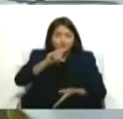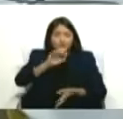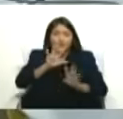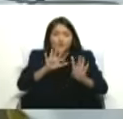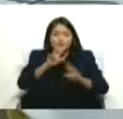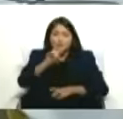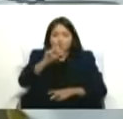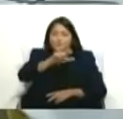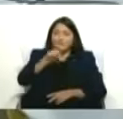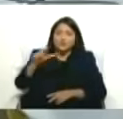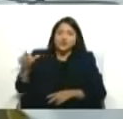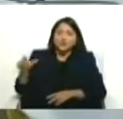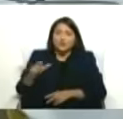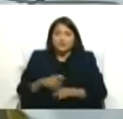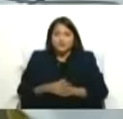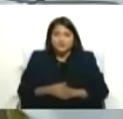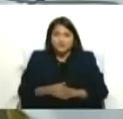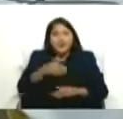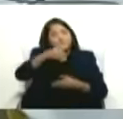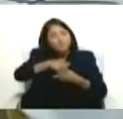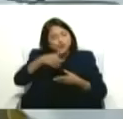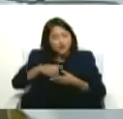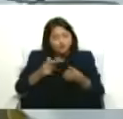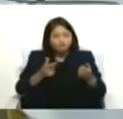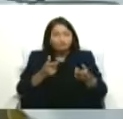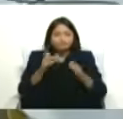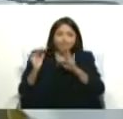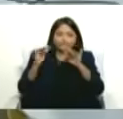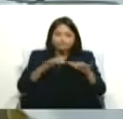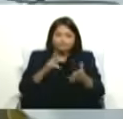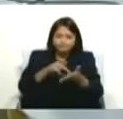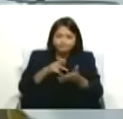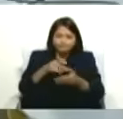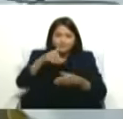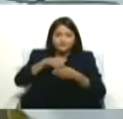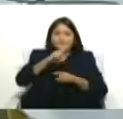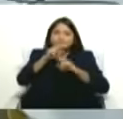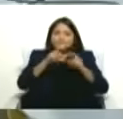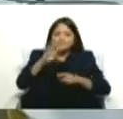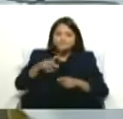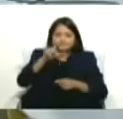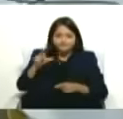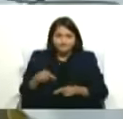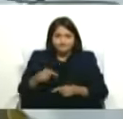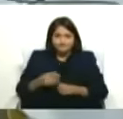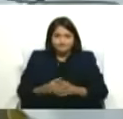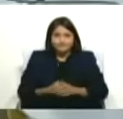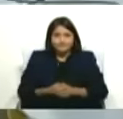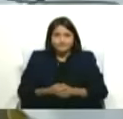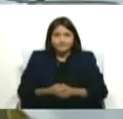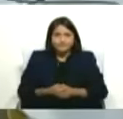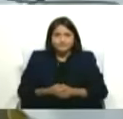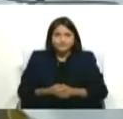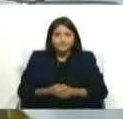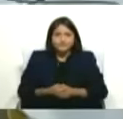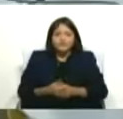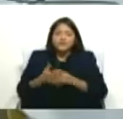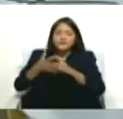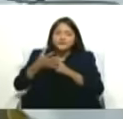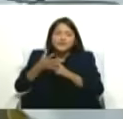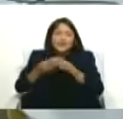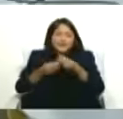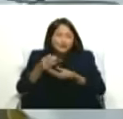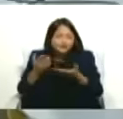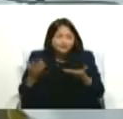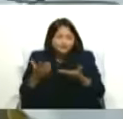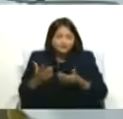10.555.092 electores y electoras en el referéndum consultivo por el Esequibo, se obtuvo